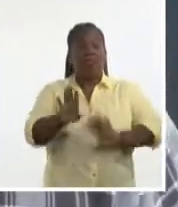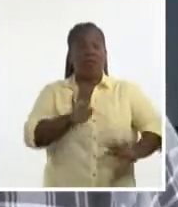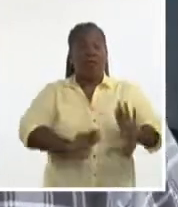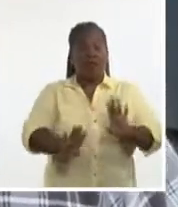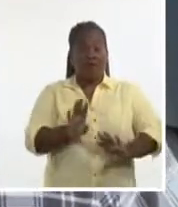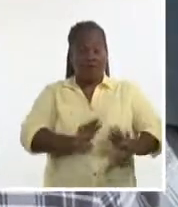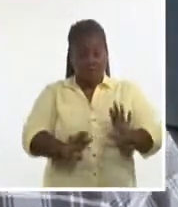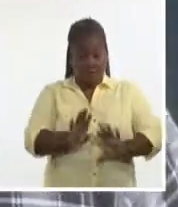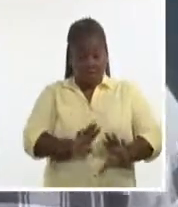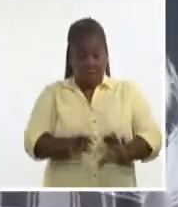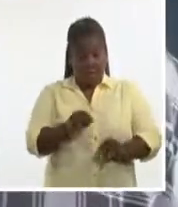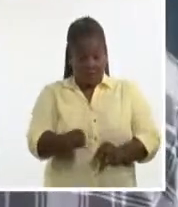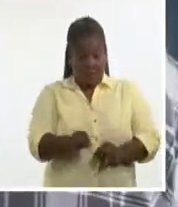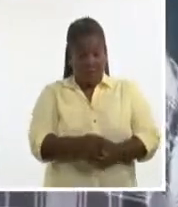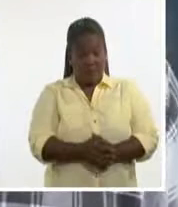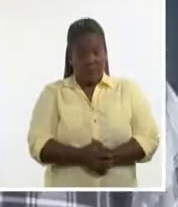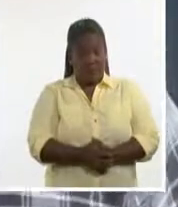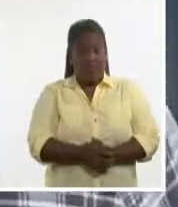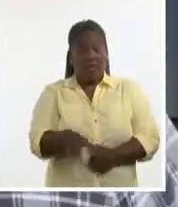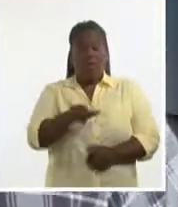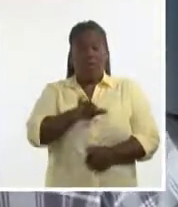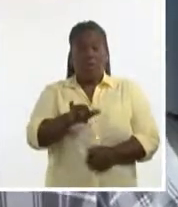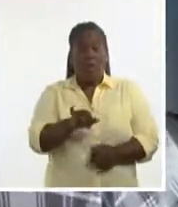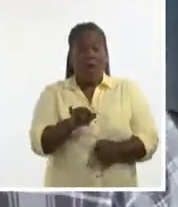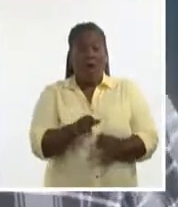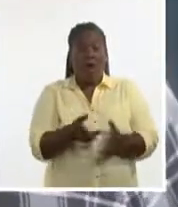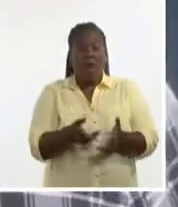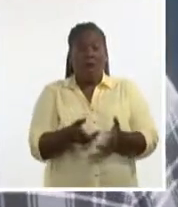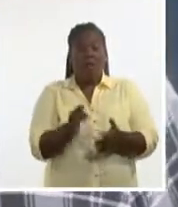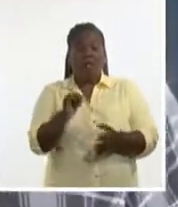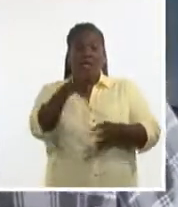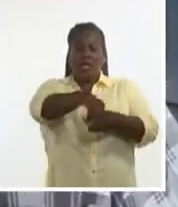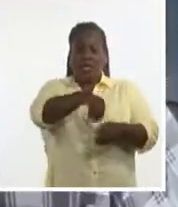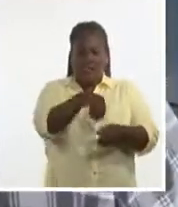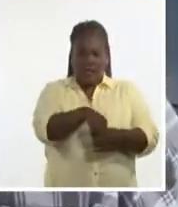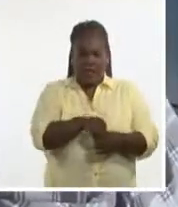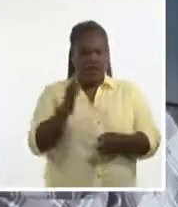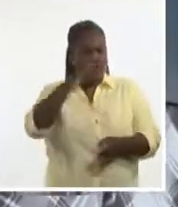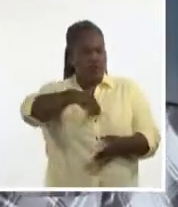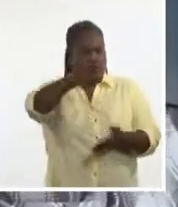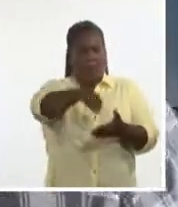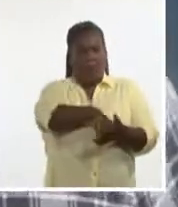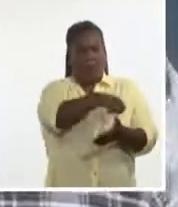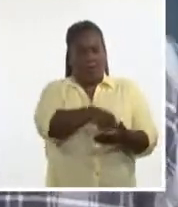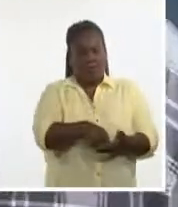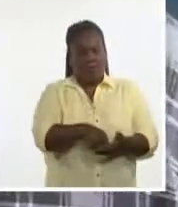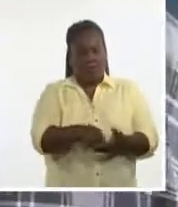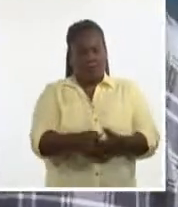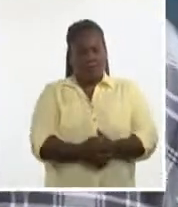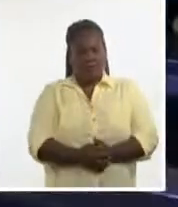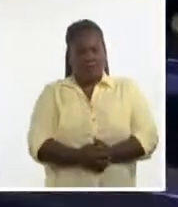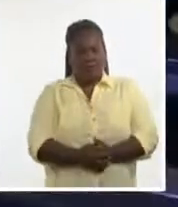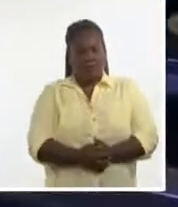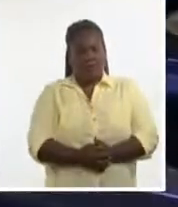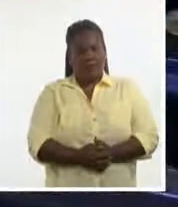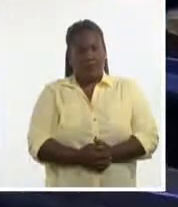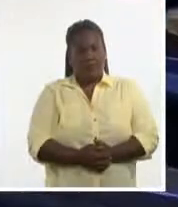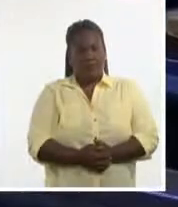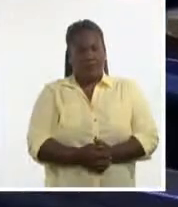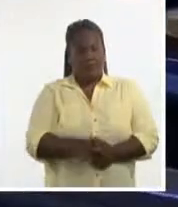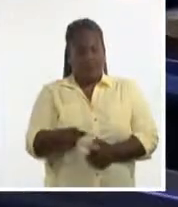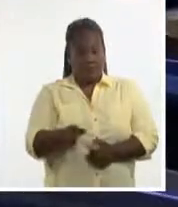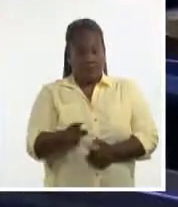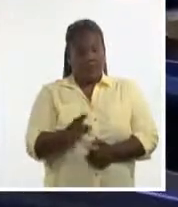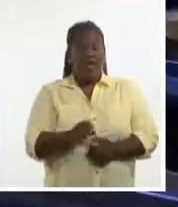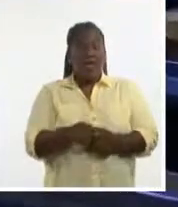defenderse los estimados, y que además también reporta un grupo de ingresos que no estaba planificado a esta base productiva. Al Central